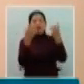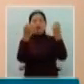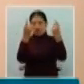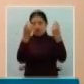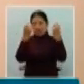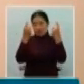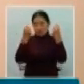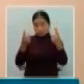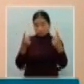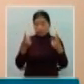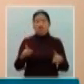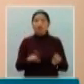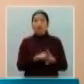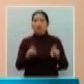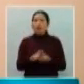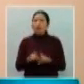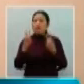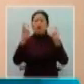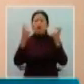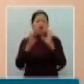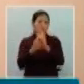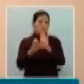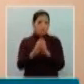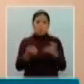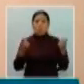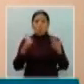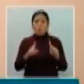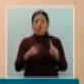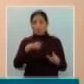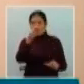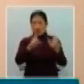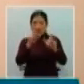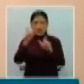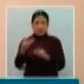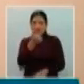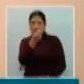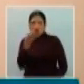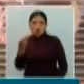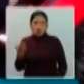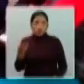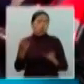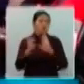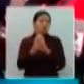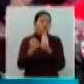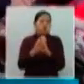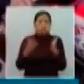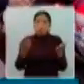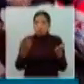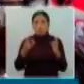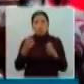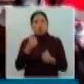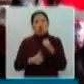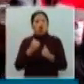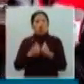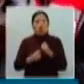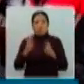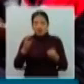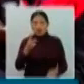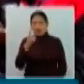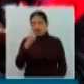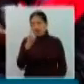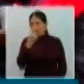También para poder llegar a las personas que son, bueno, que tienen problemas con la